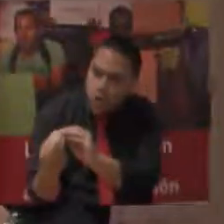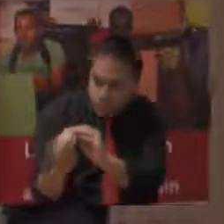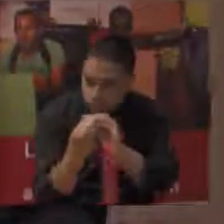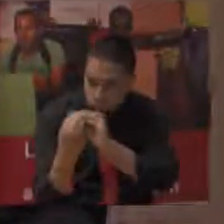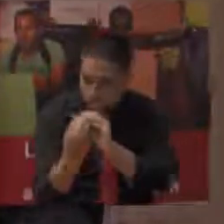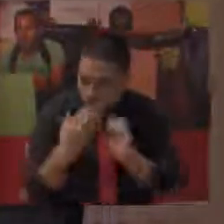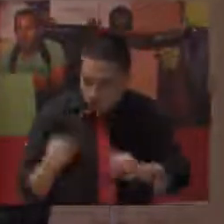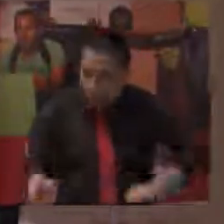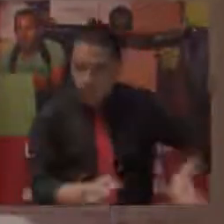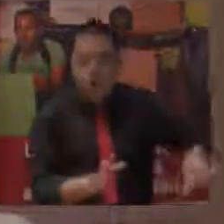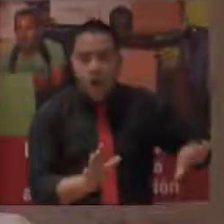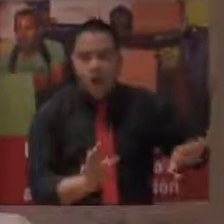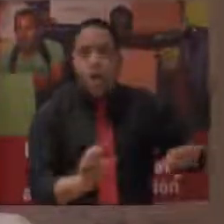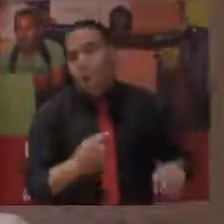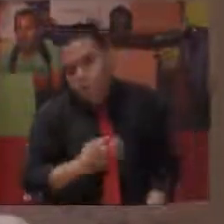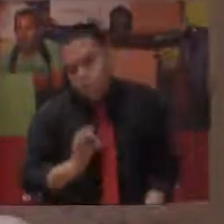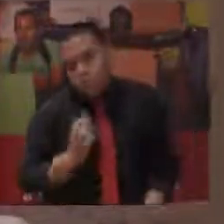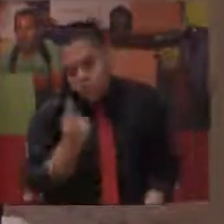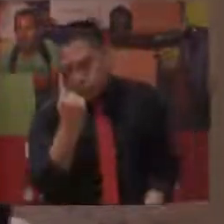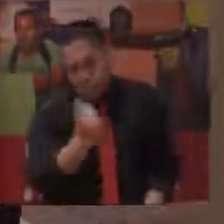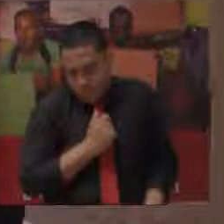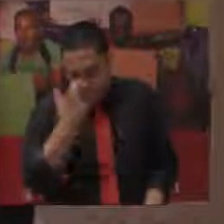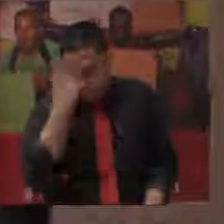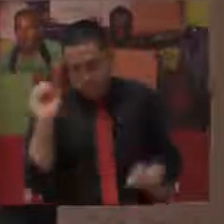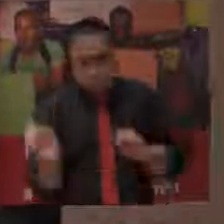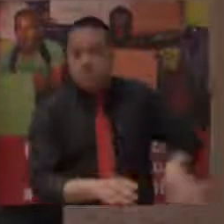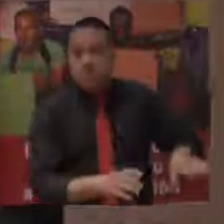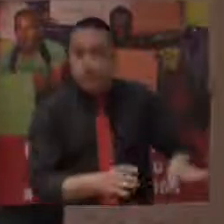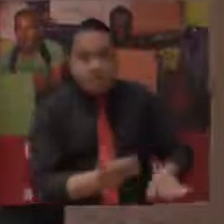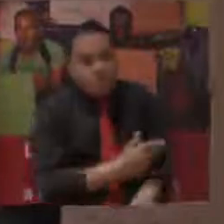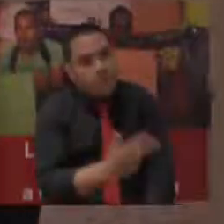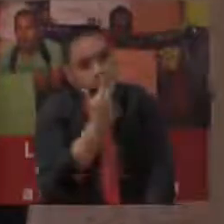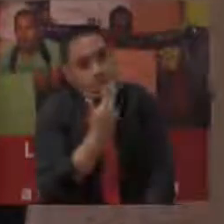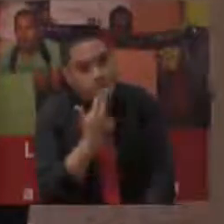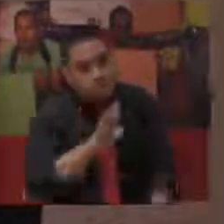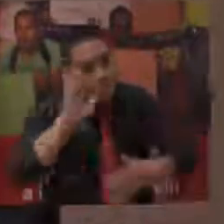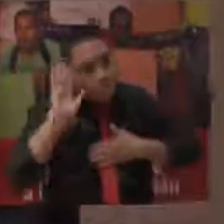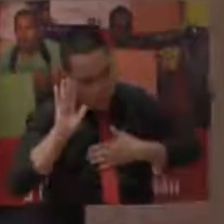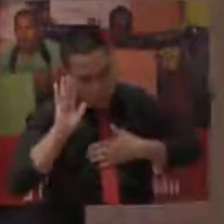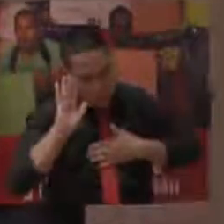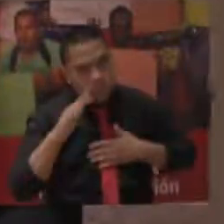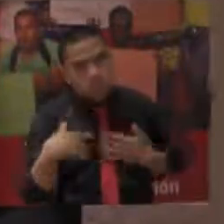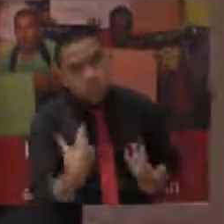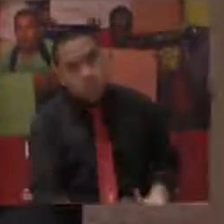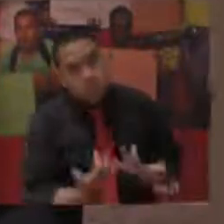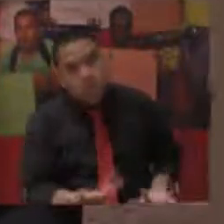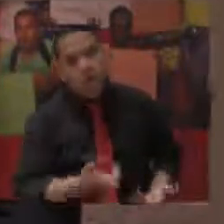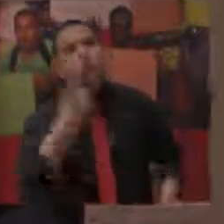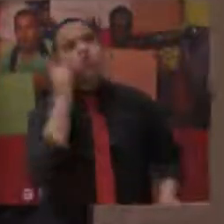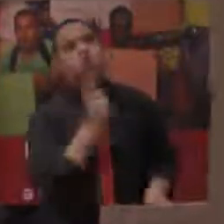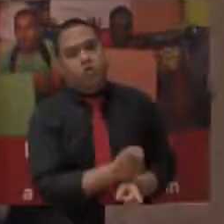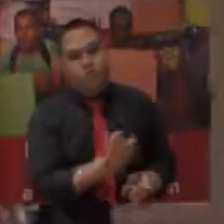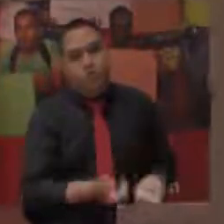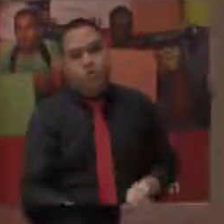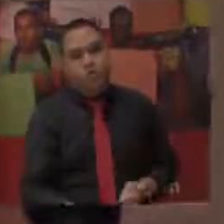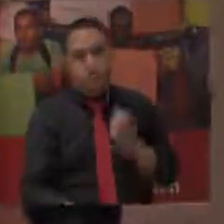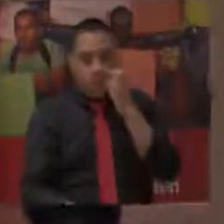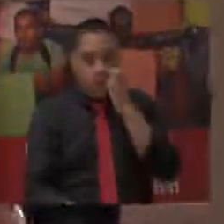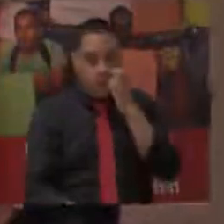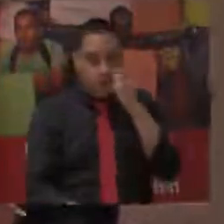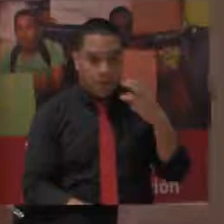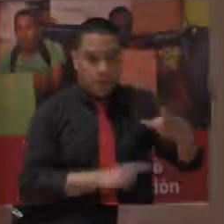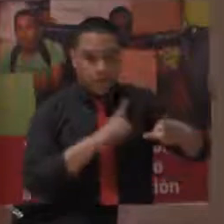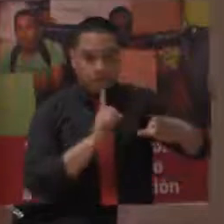colectiva, deben poder creer en que lo prometido se les debe cumplir. La